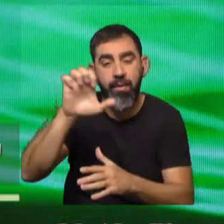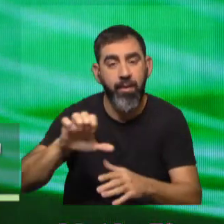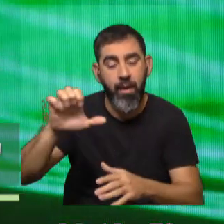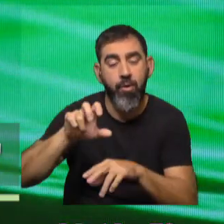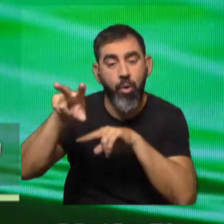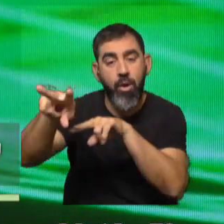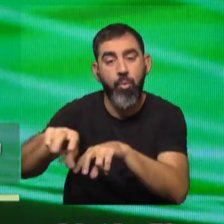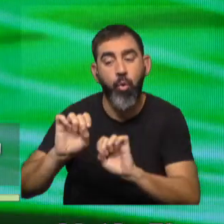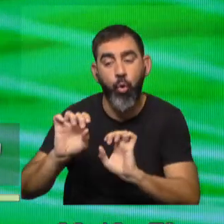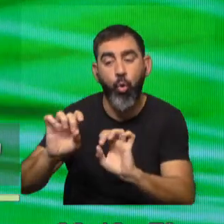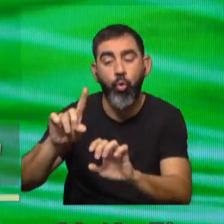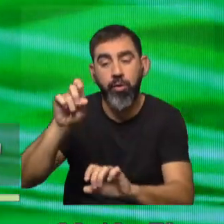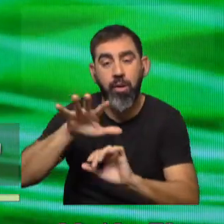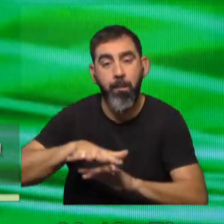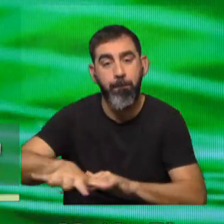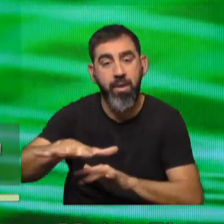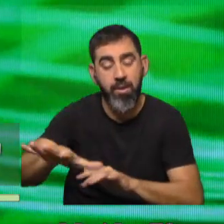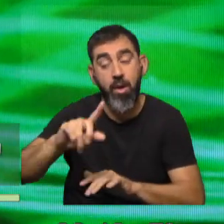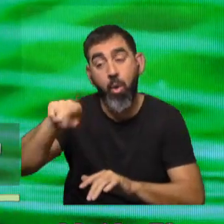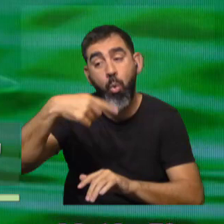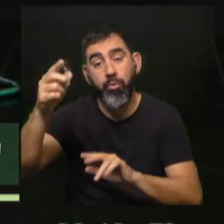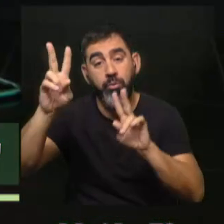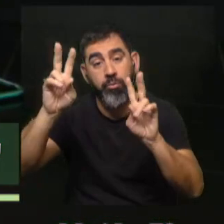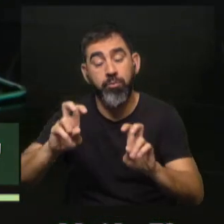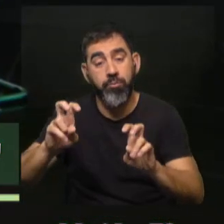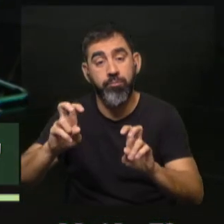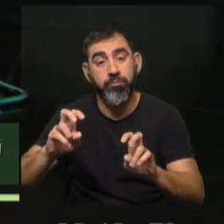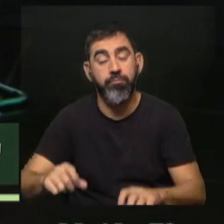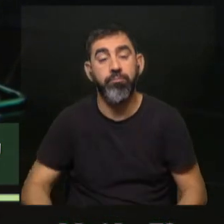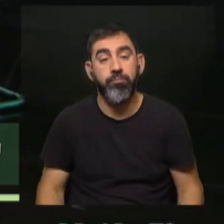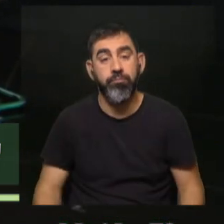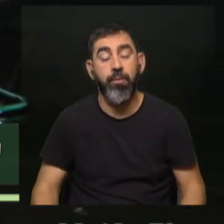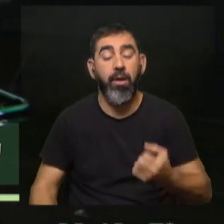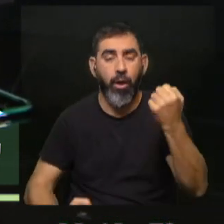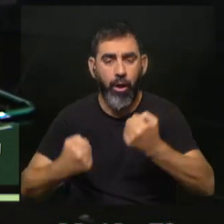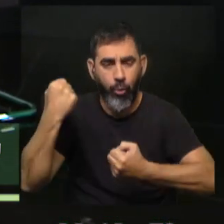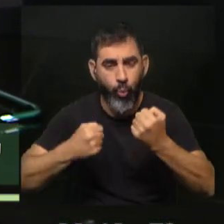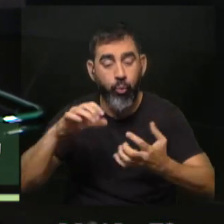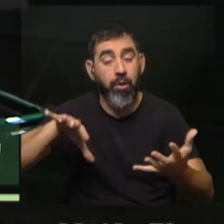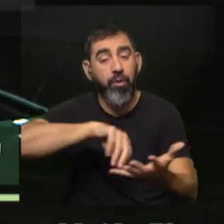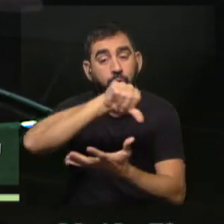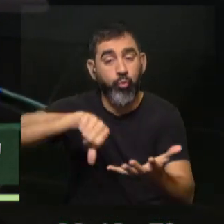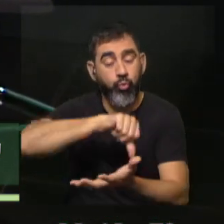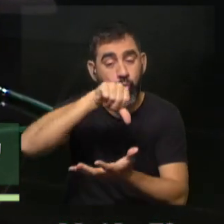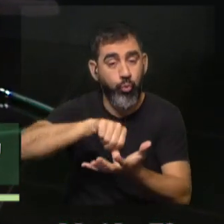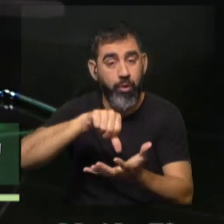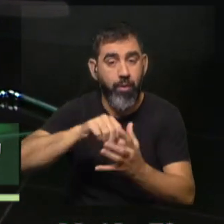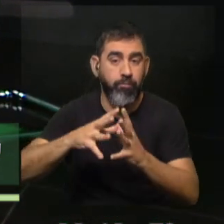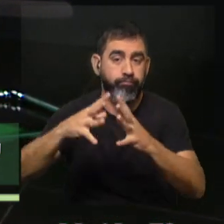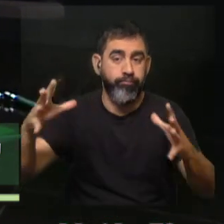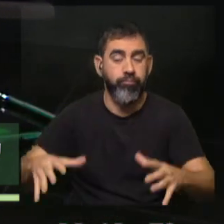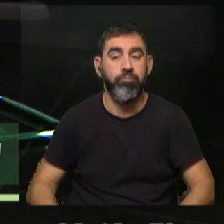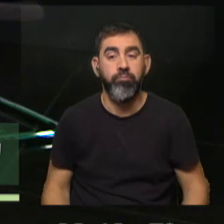agropecuarios que contaminan el agua hay otro componente localizado que pueden ser industria ciudades etcétera eso